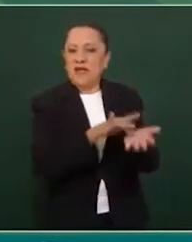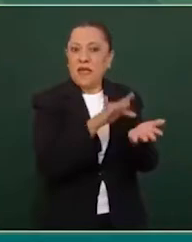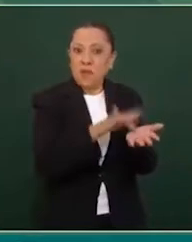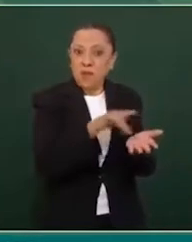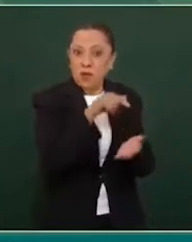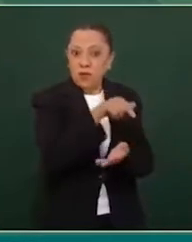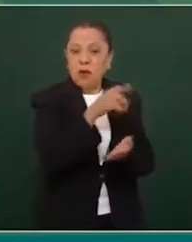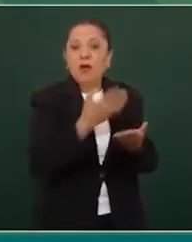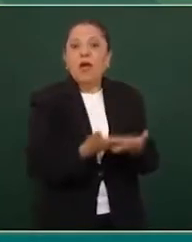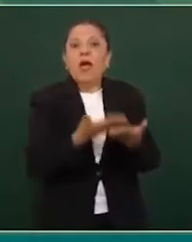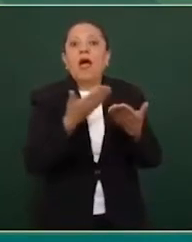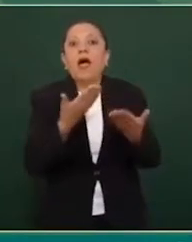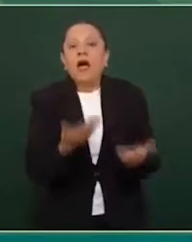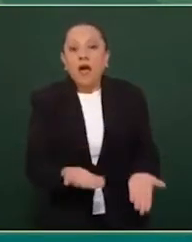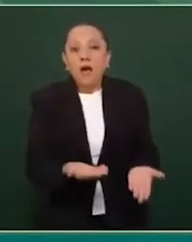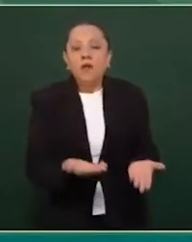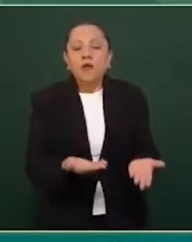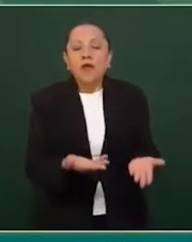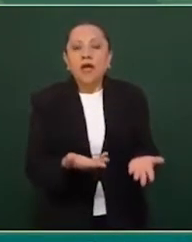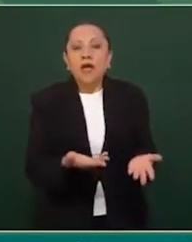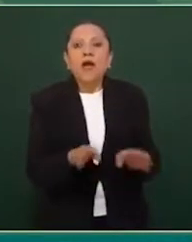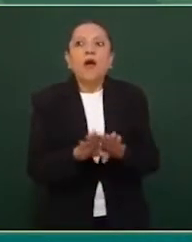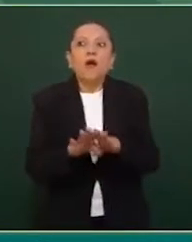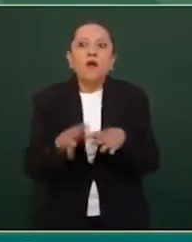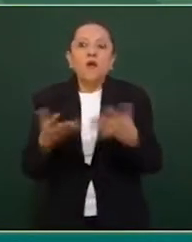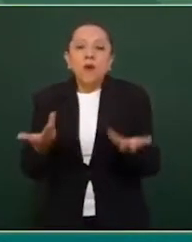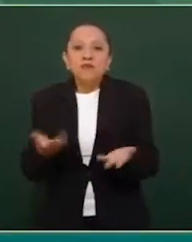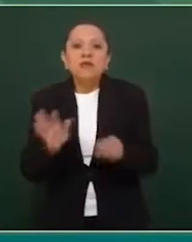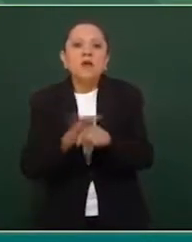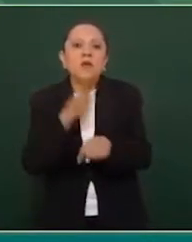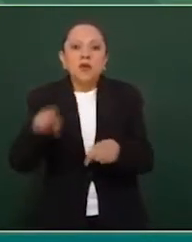ahora porque reciben subsidio